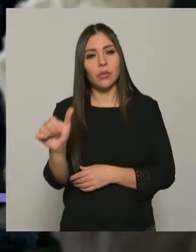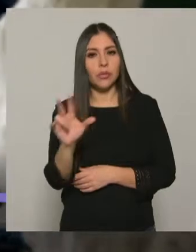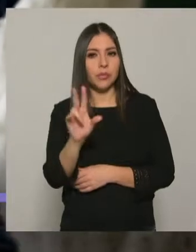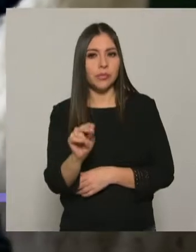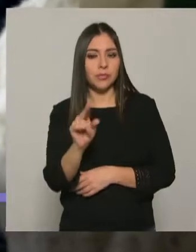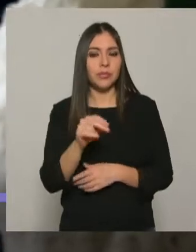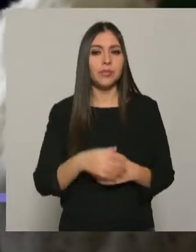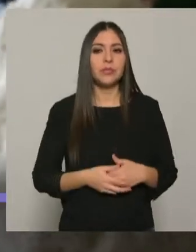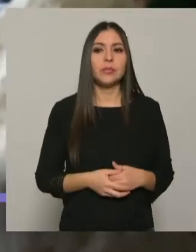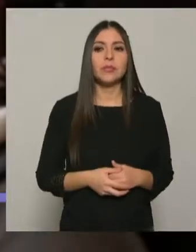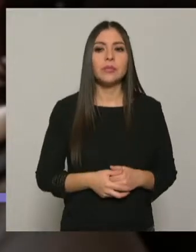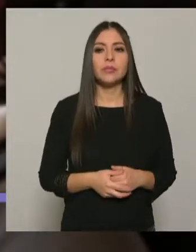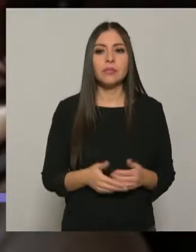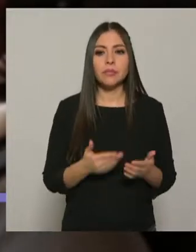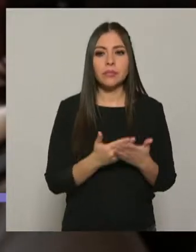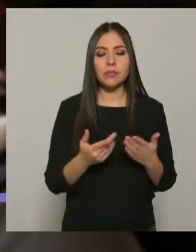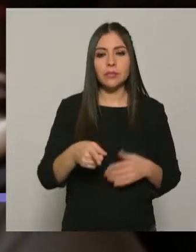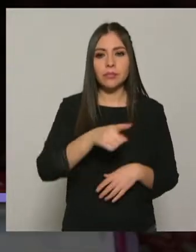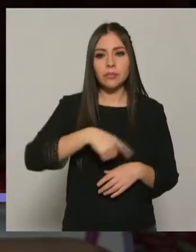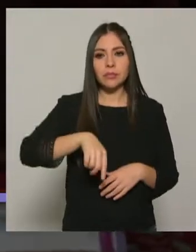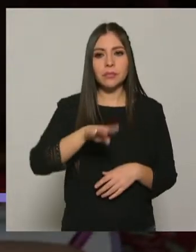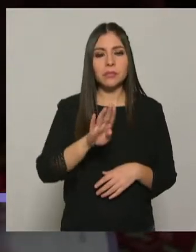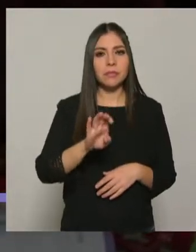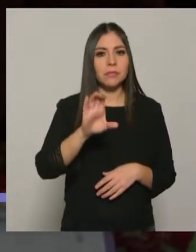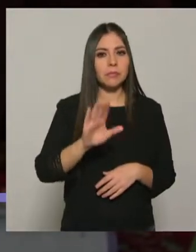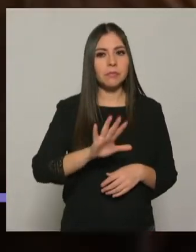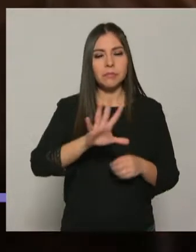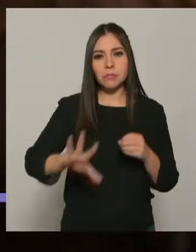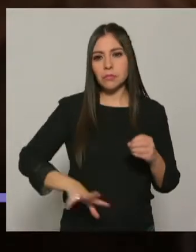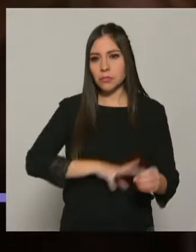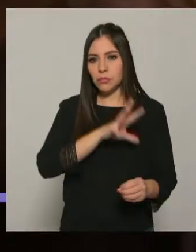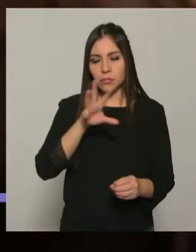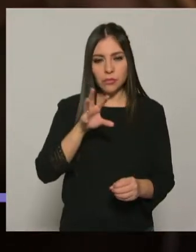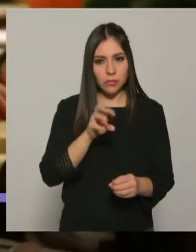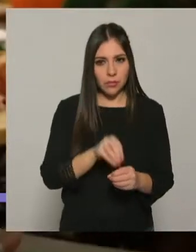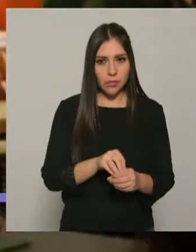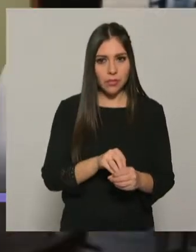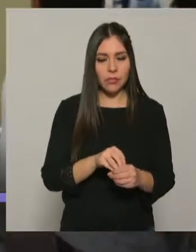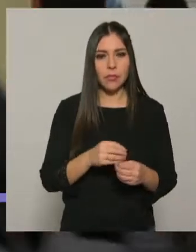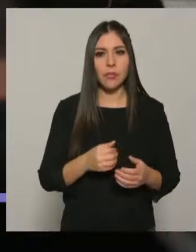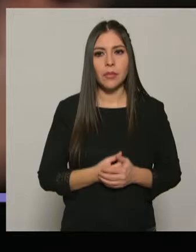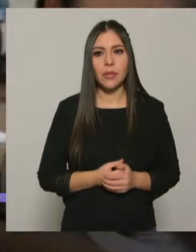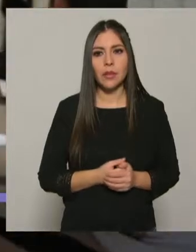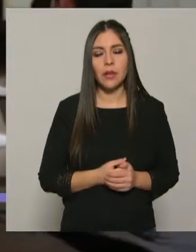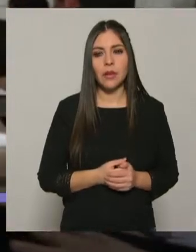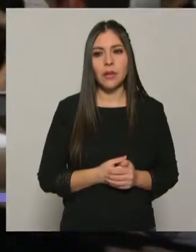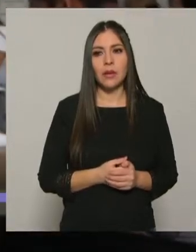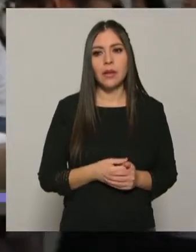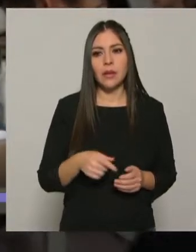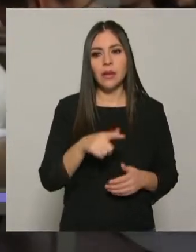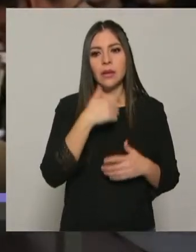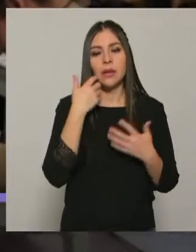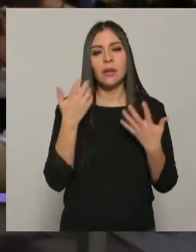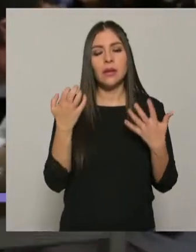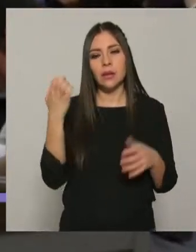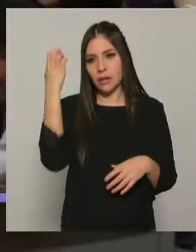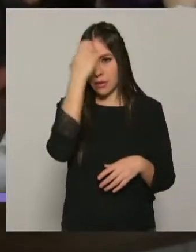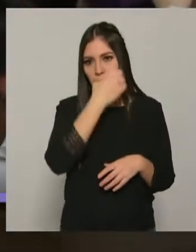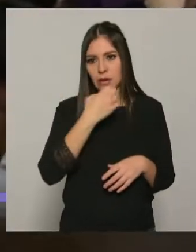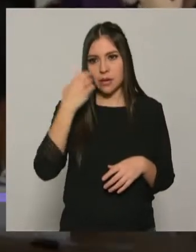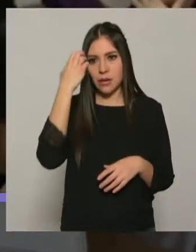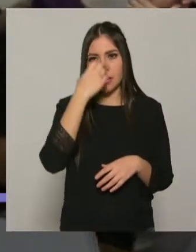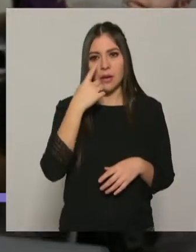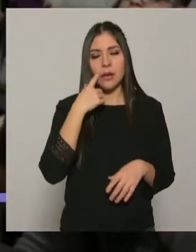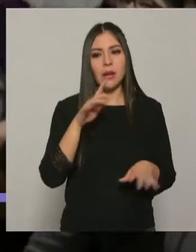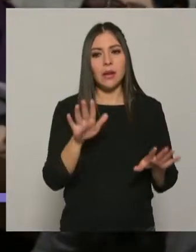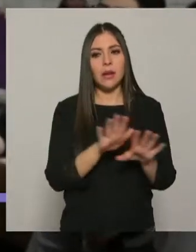cambio, esta va a ser una beca universal, no va a haber esta distinción, y pues quiere evaluar el resultado frente a